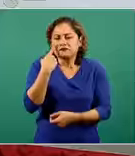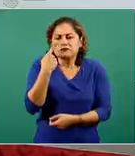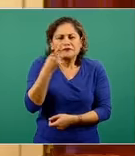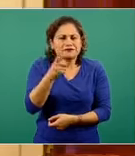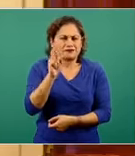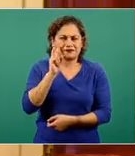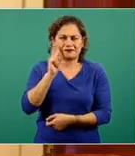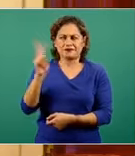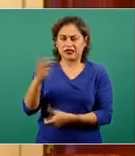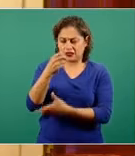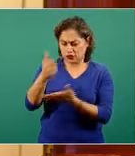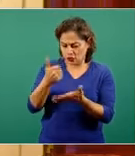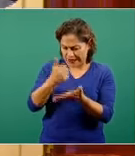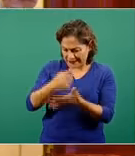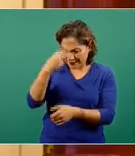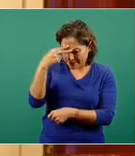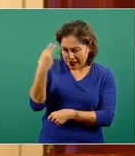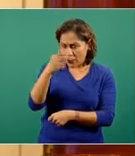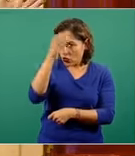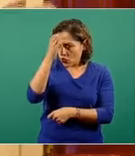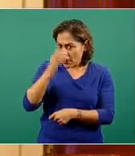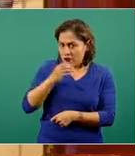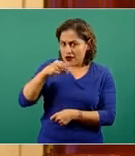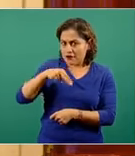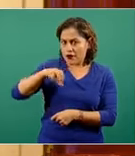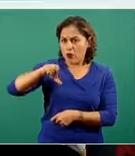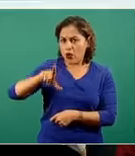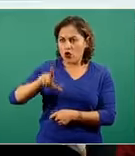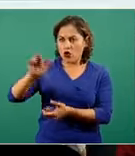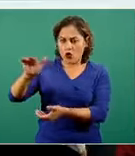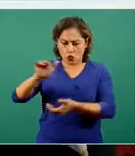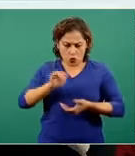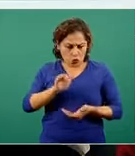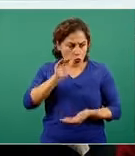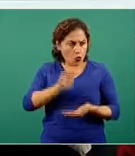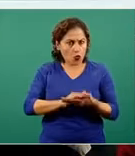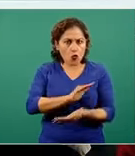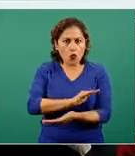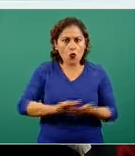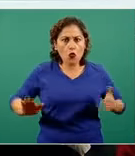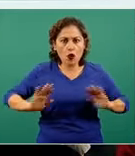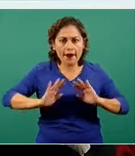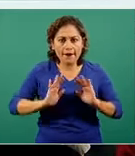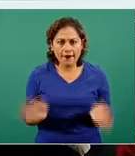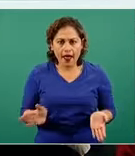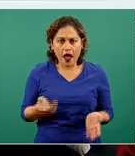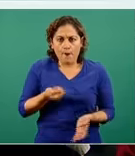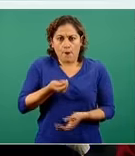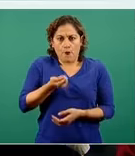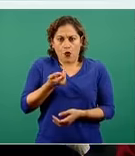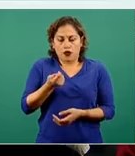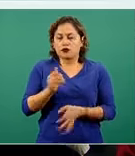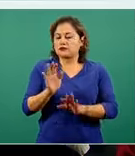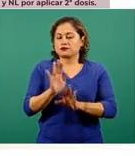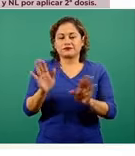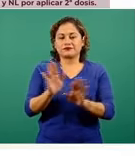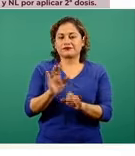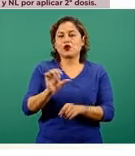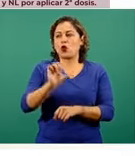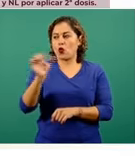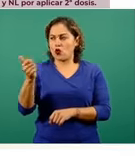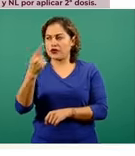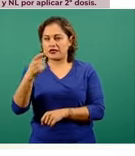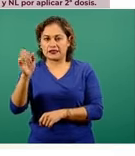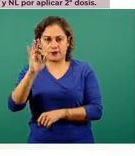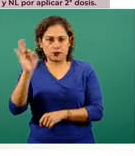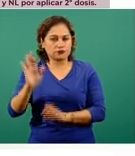o Nuevo León hayan aplicado menos dosis que las otras entidades que ya inclusive llegaron al 95 o al 100, sino que aquí se